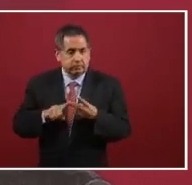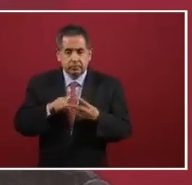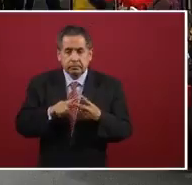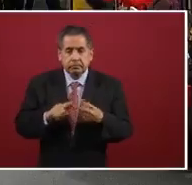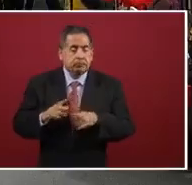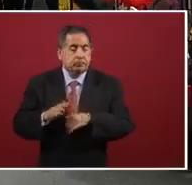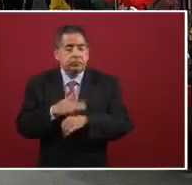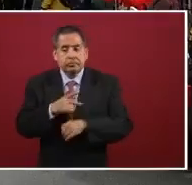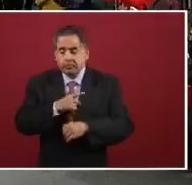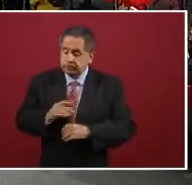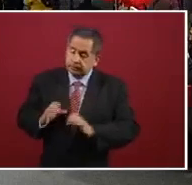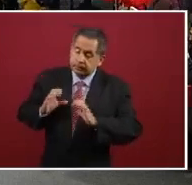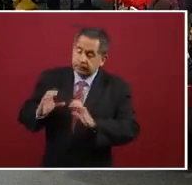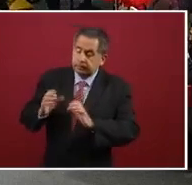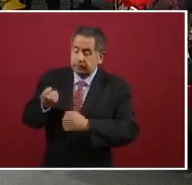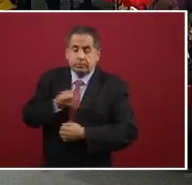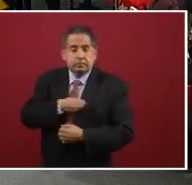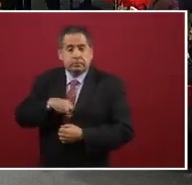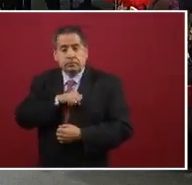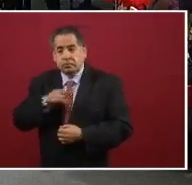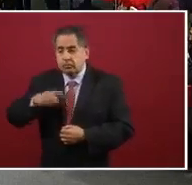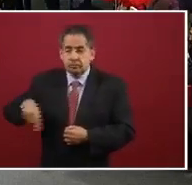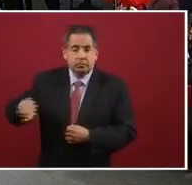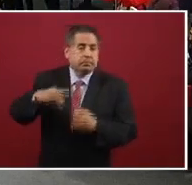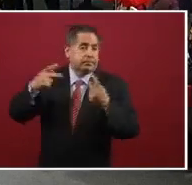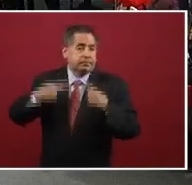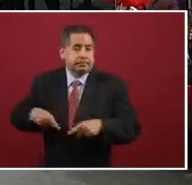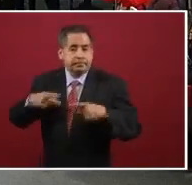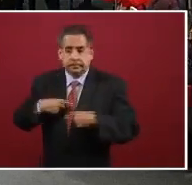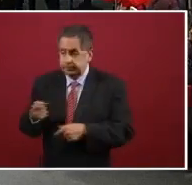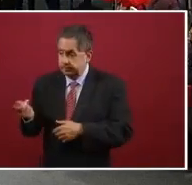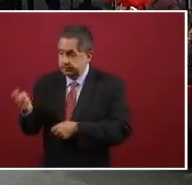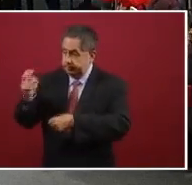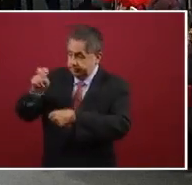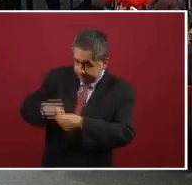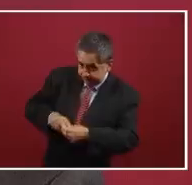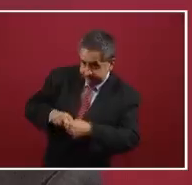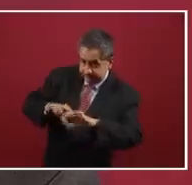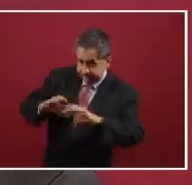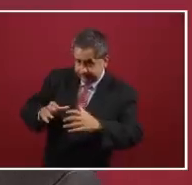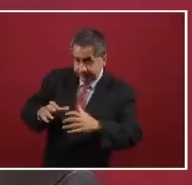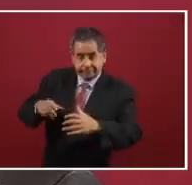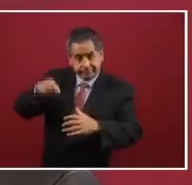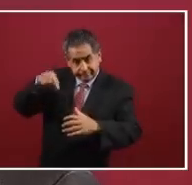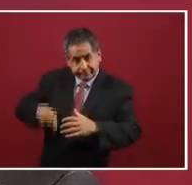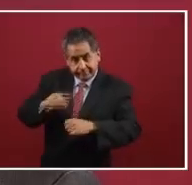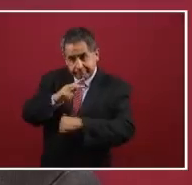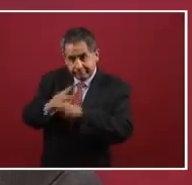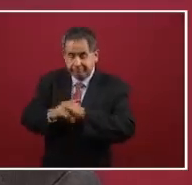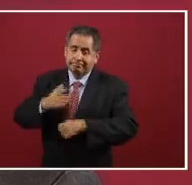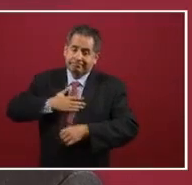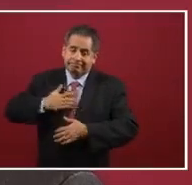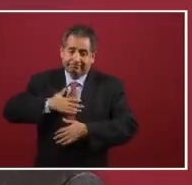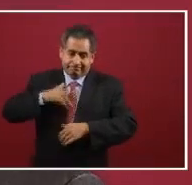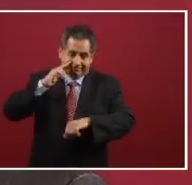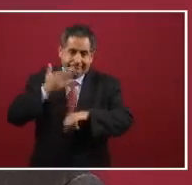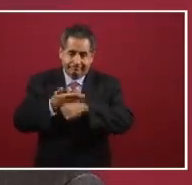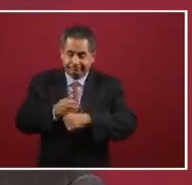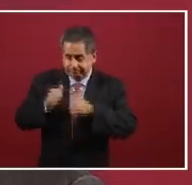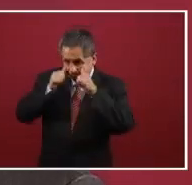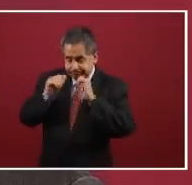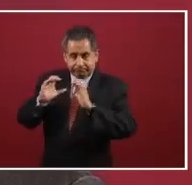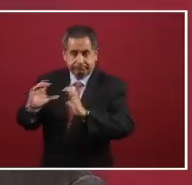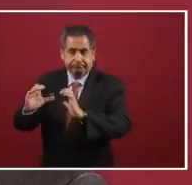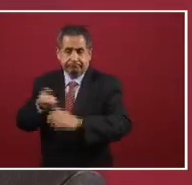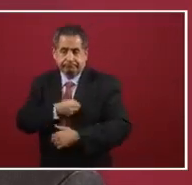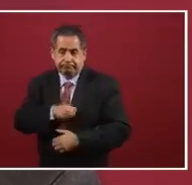que cuidar el estado de salud de las personas que están bajo la responsabilidad de las diferentes instancias del gobierno de